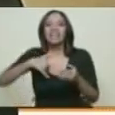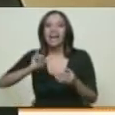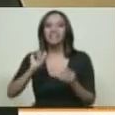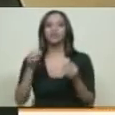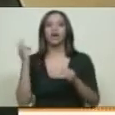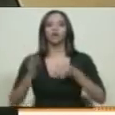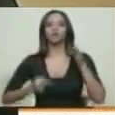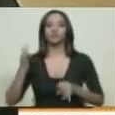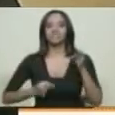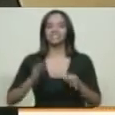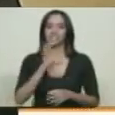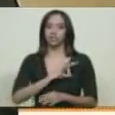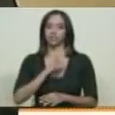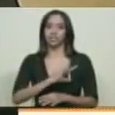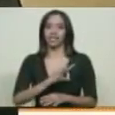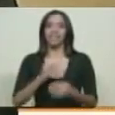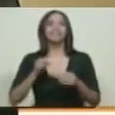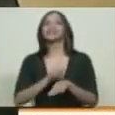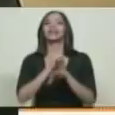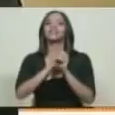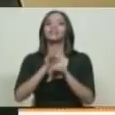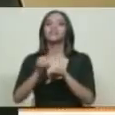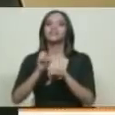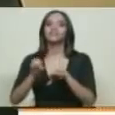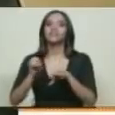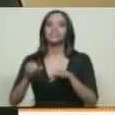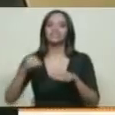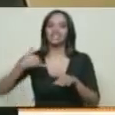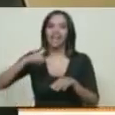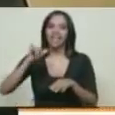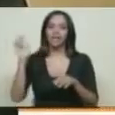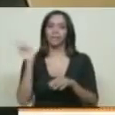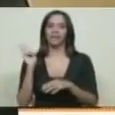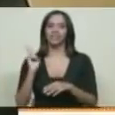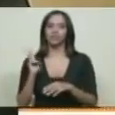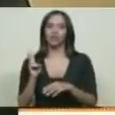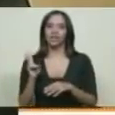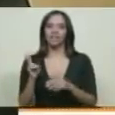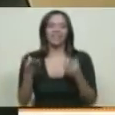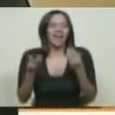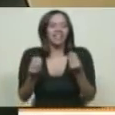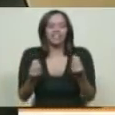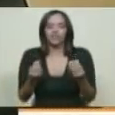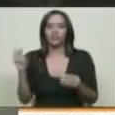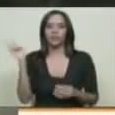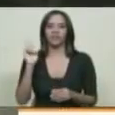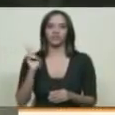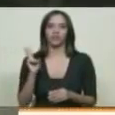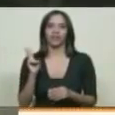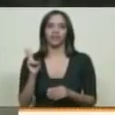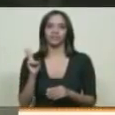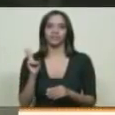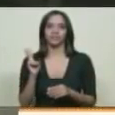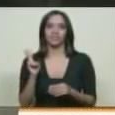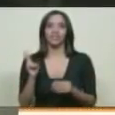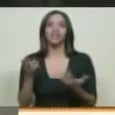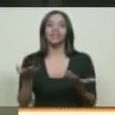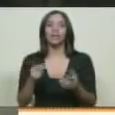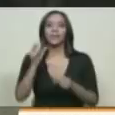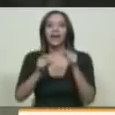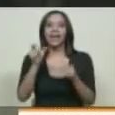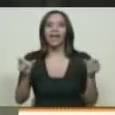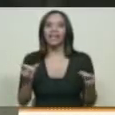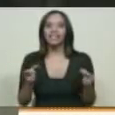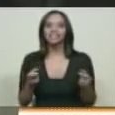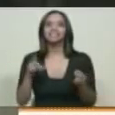social. Y que haya un reparto de tanto que hay en Venezuela, de tanto que hay en Venezuela, ¿eh? Que haya para la gente de abajo también